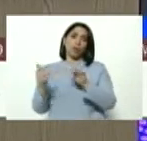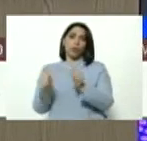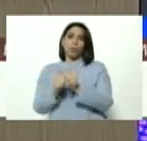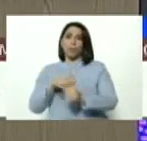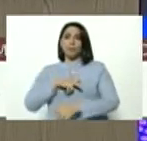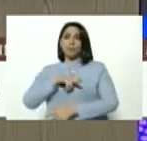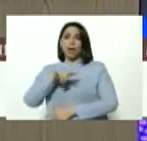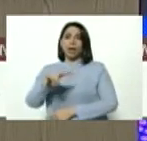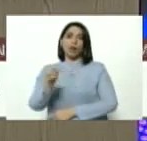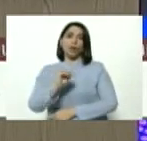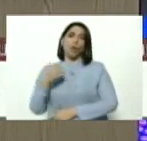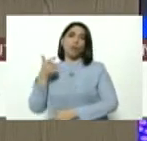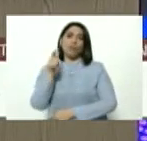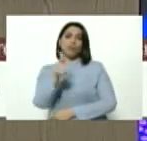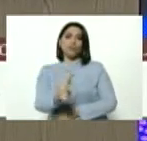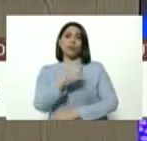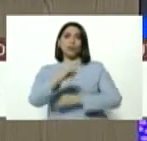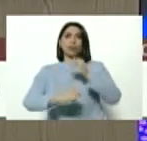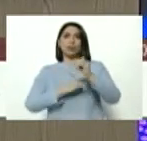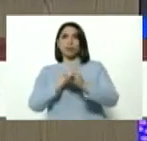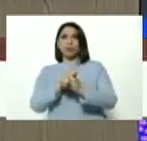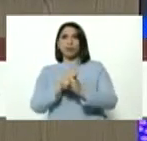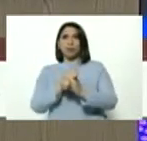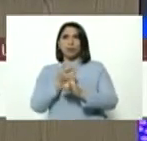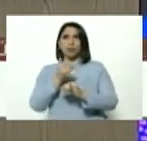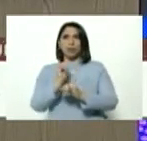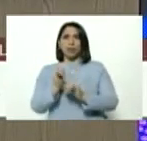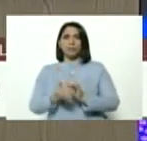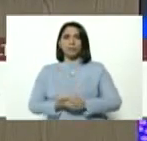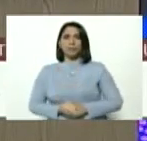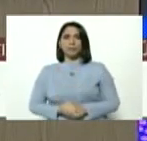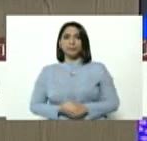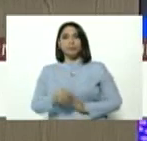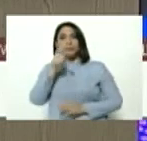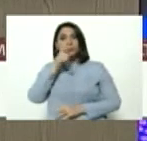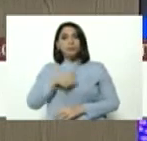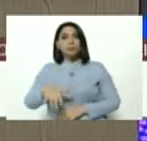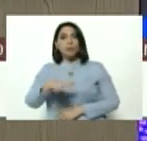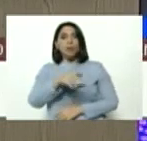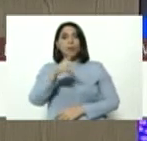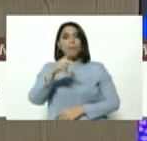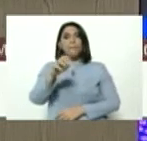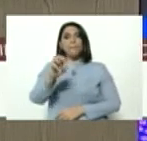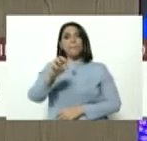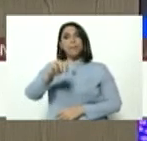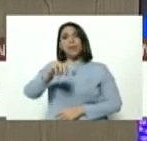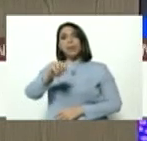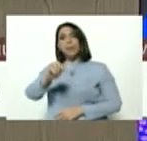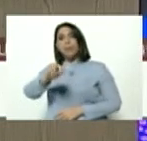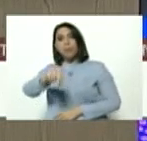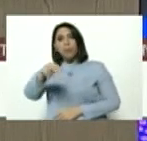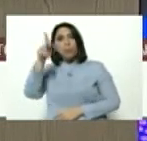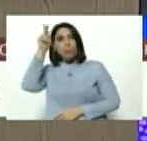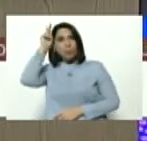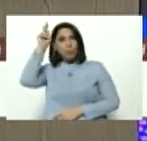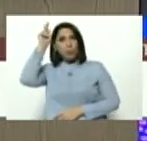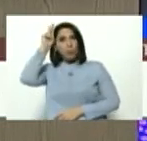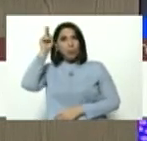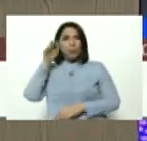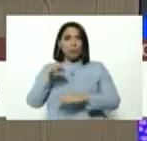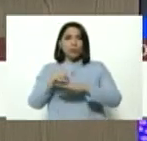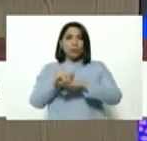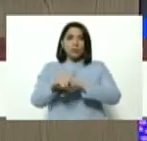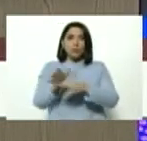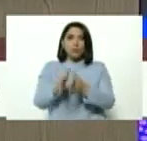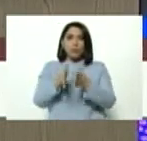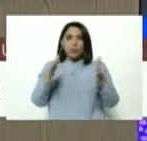debemos decir que hay 10 nuevos casos del pueblo Pemón, de las comunidades Guara y Manaquiare, del municipio de Gran Sabana,